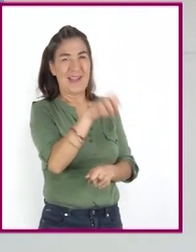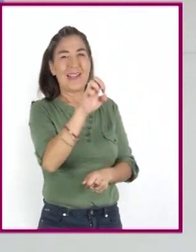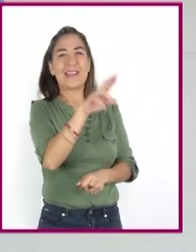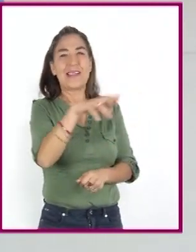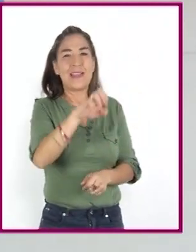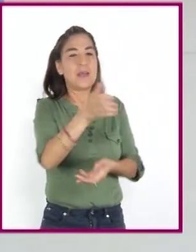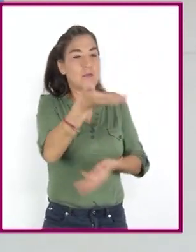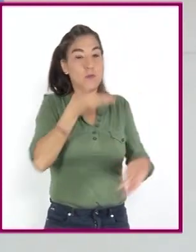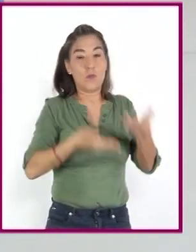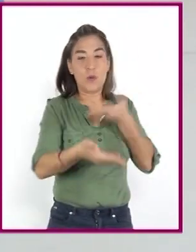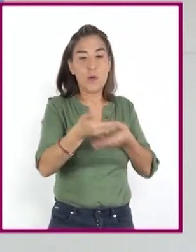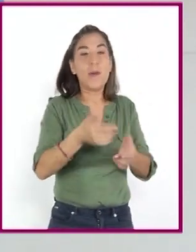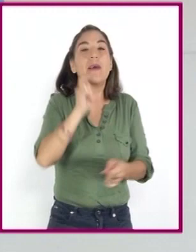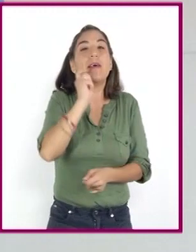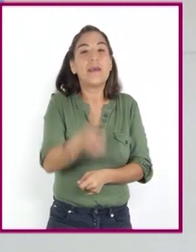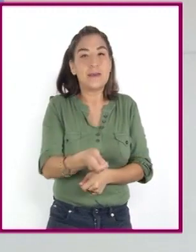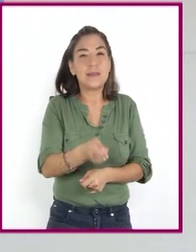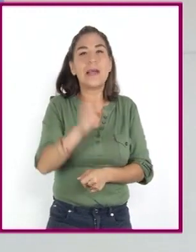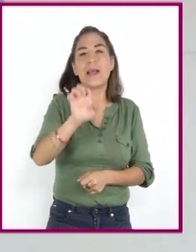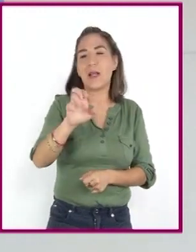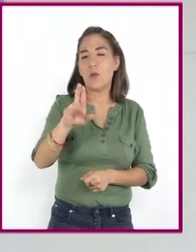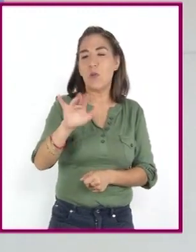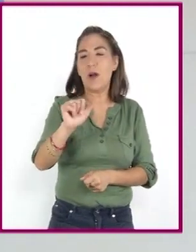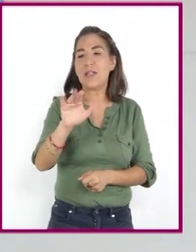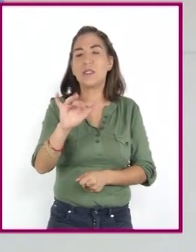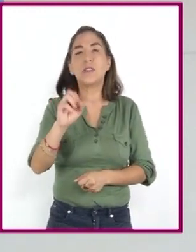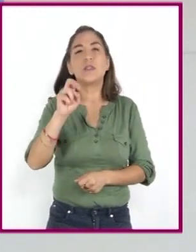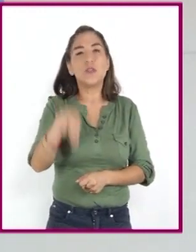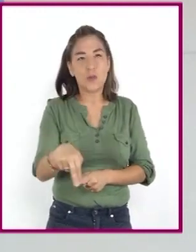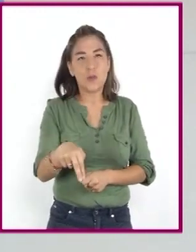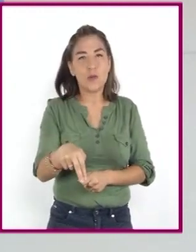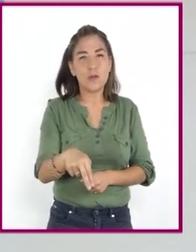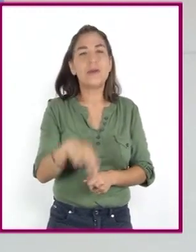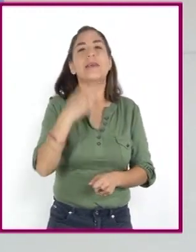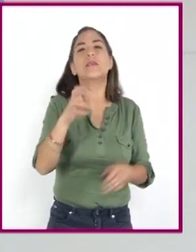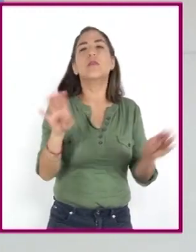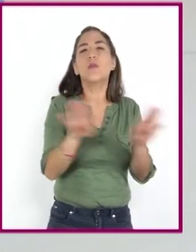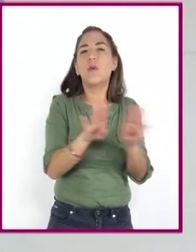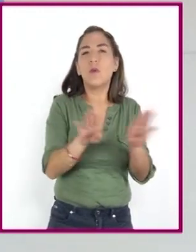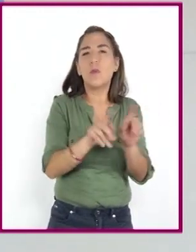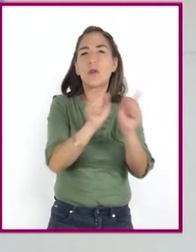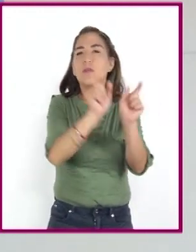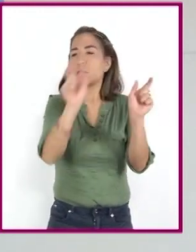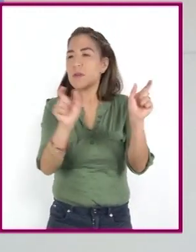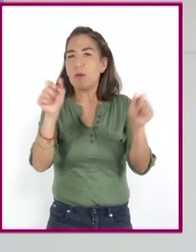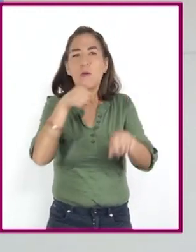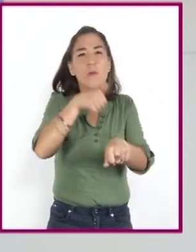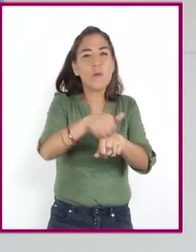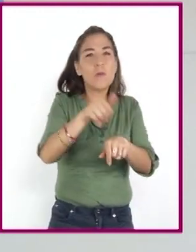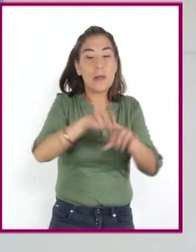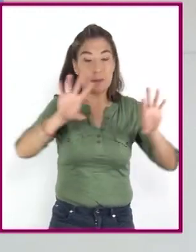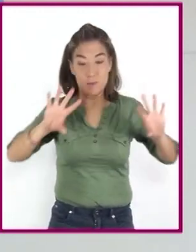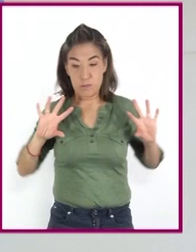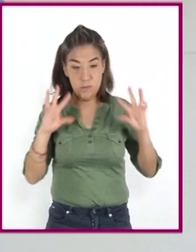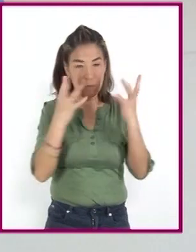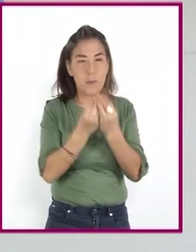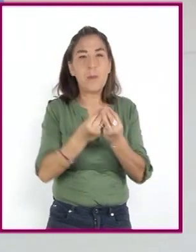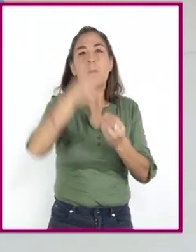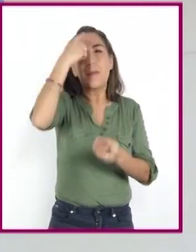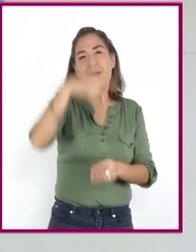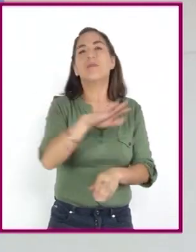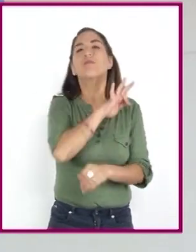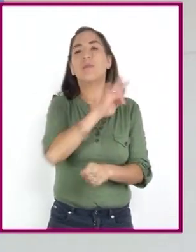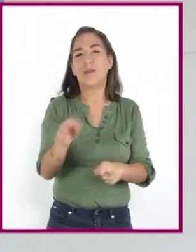Enrique, formamos una ecuación, ya que la situación tenía todos los datos para